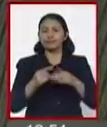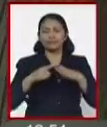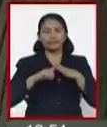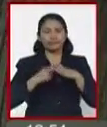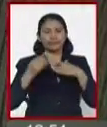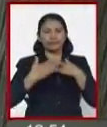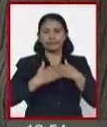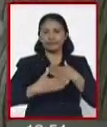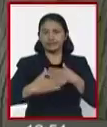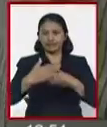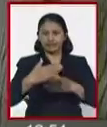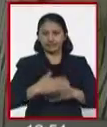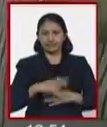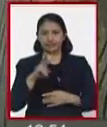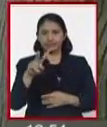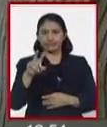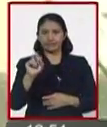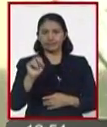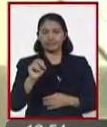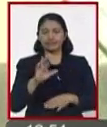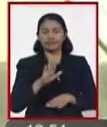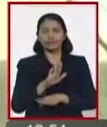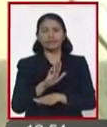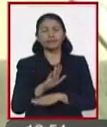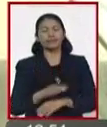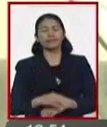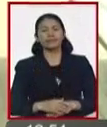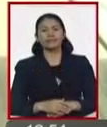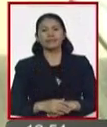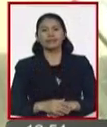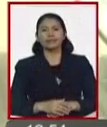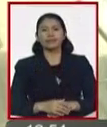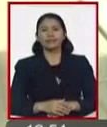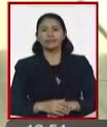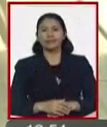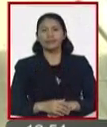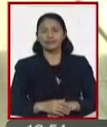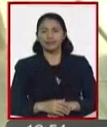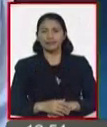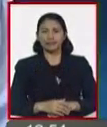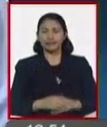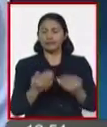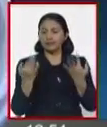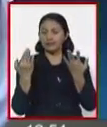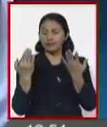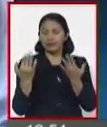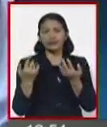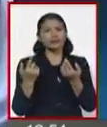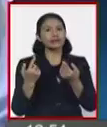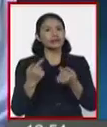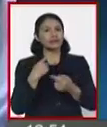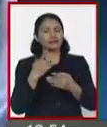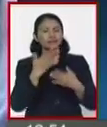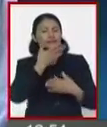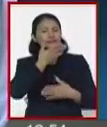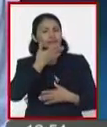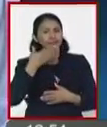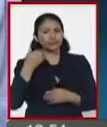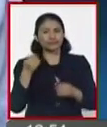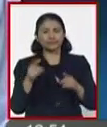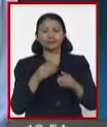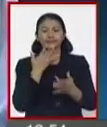de las 2 y de la tarde en la cual esperemos que haya una mejor